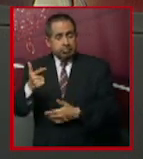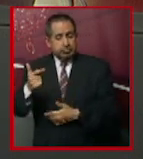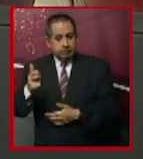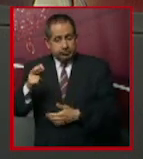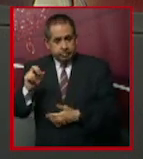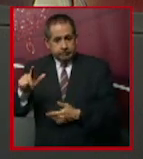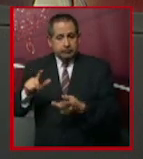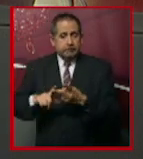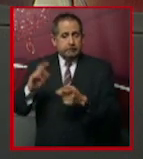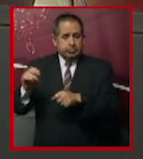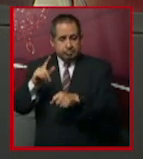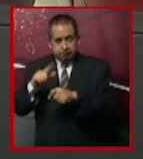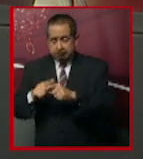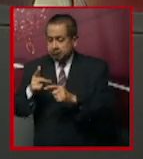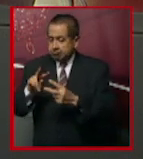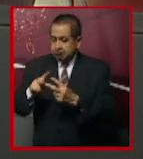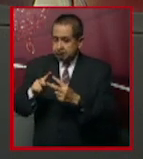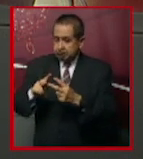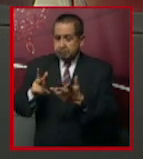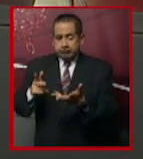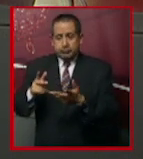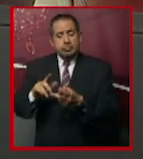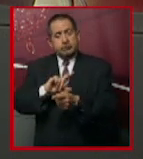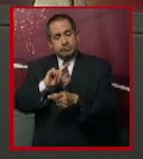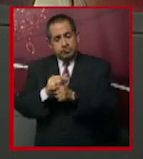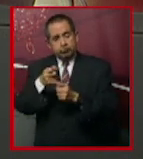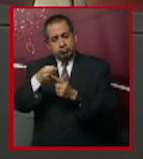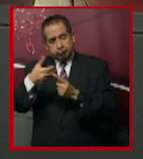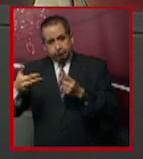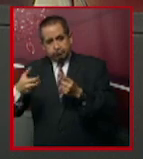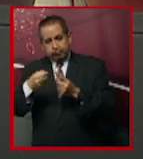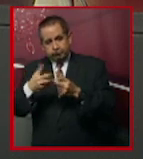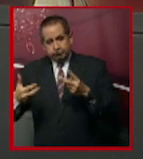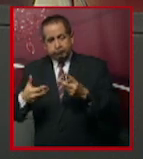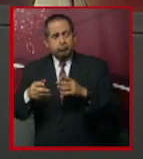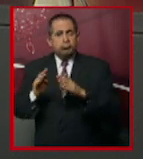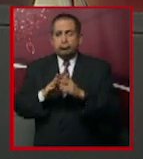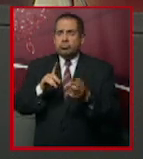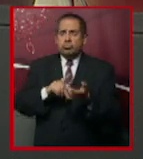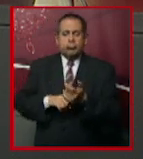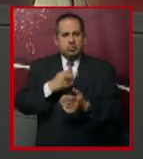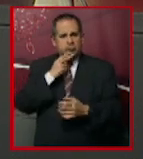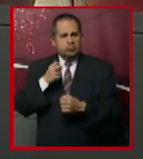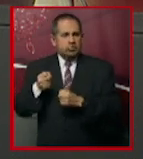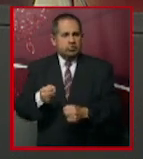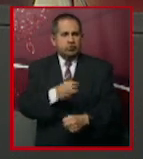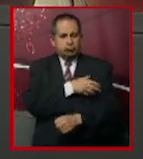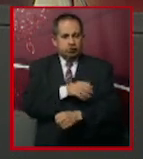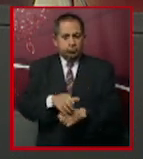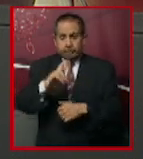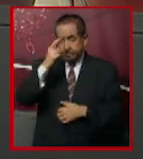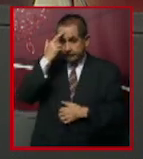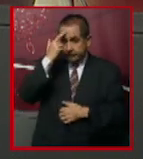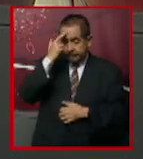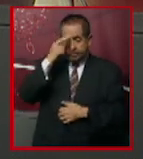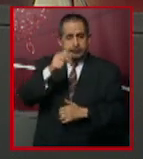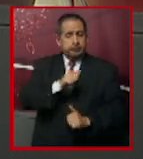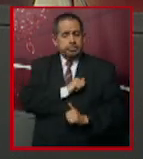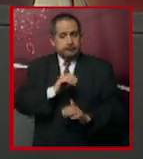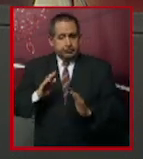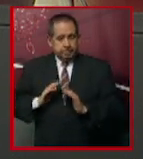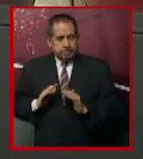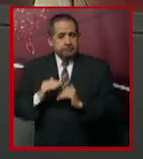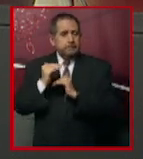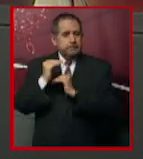qué determina el legislador. Y legislación secundaria en materia del uso legítimo de la fuerza. Hay que recordar que el Ejército de la República tiene